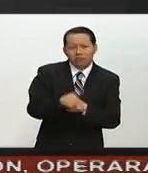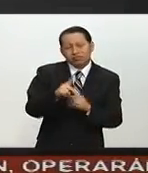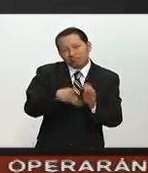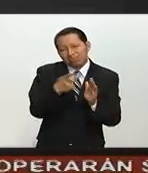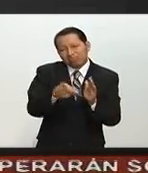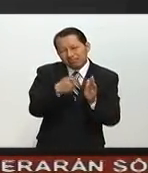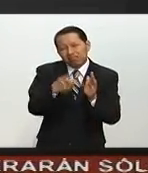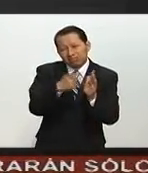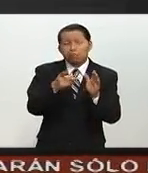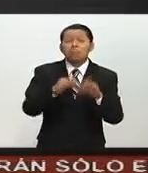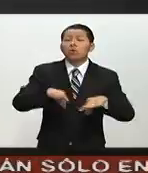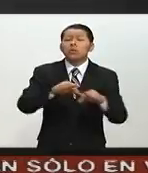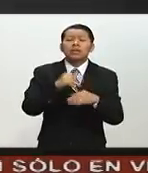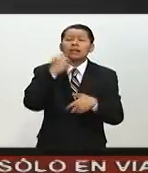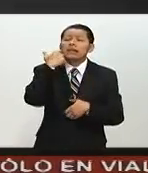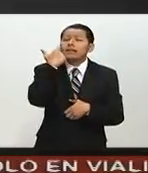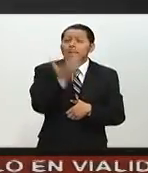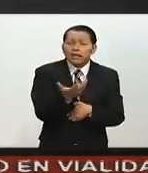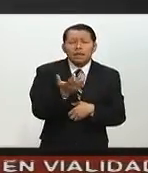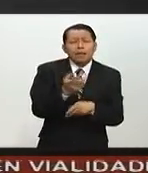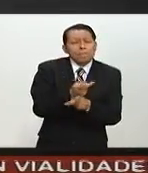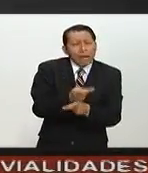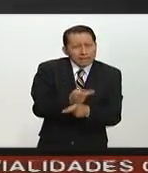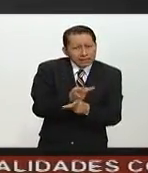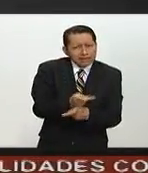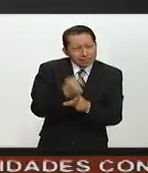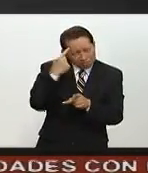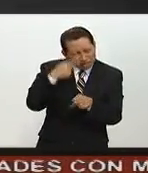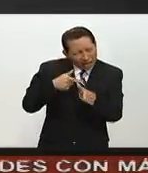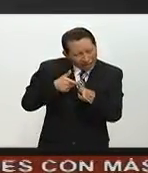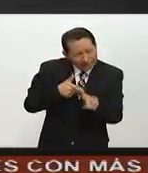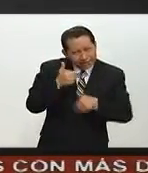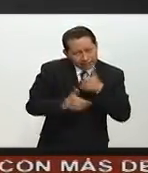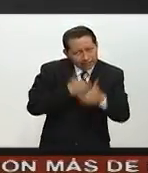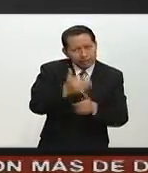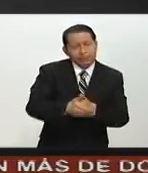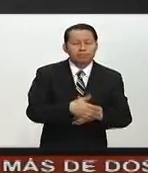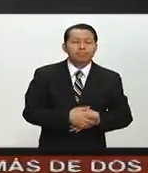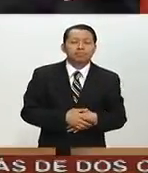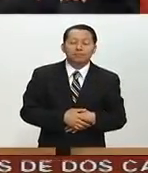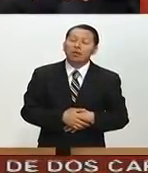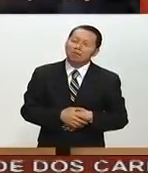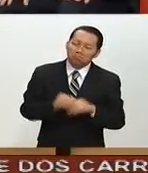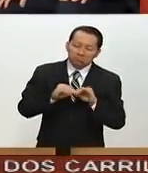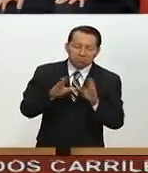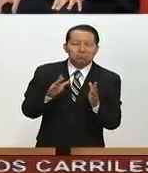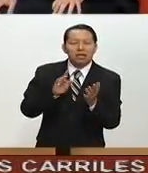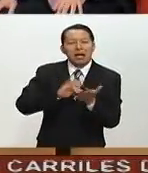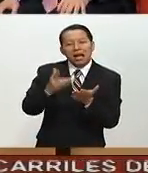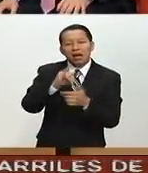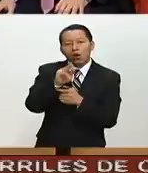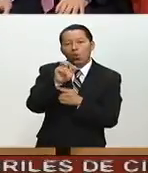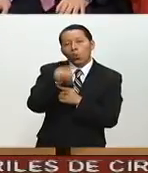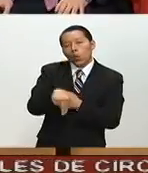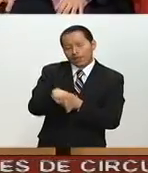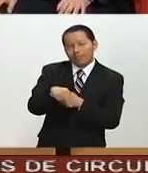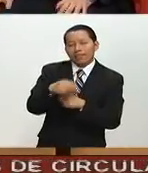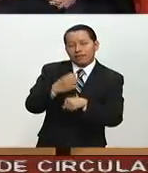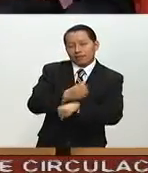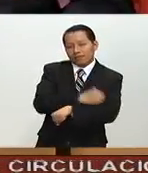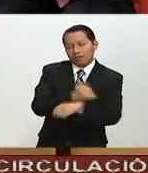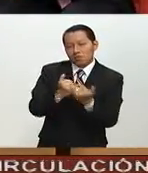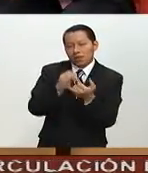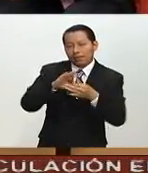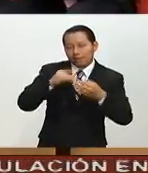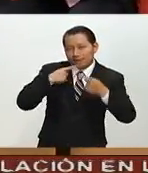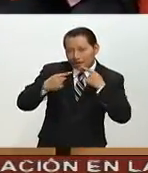como tener ganas, paciencia y empuje para fracasar y seguir y seguir y seguir. Claro, pues muchísimas gracias, Juan, por haber estado con nosotros. No, muy interesante gracias. este